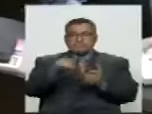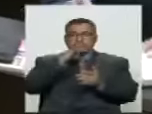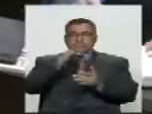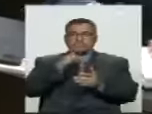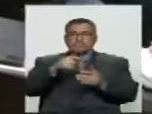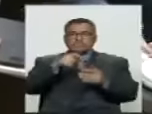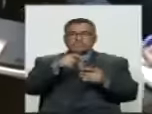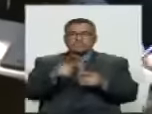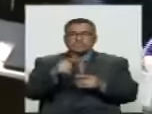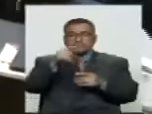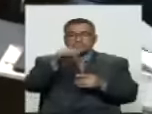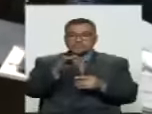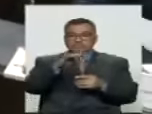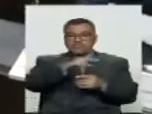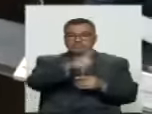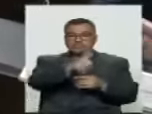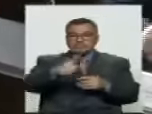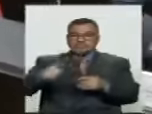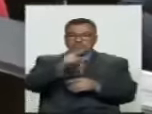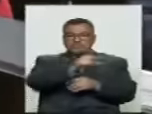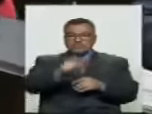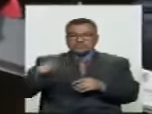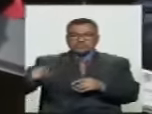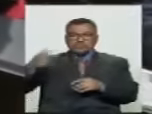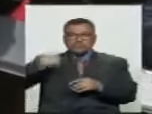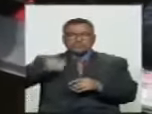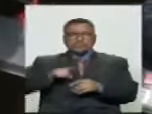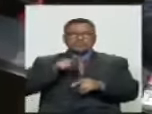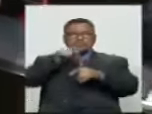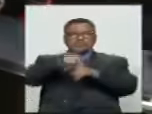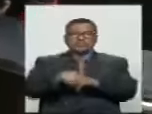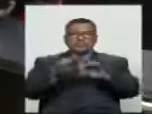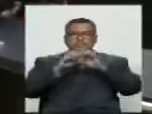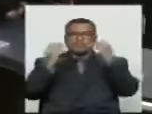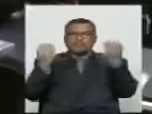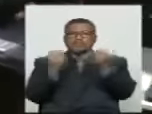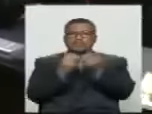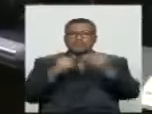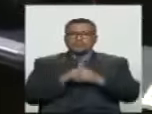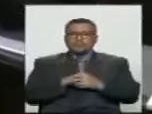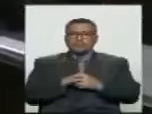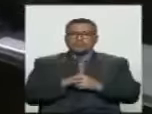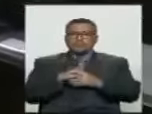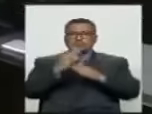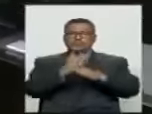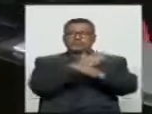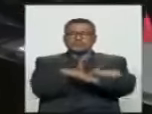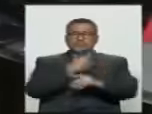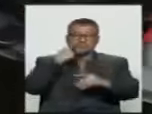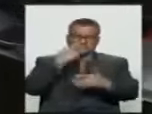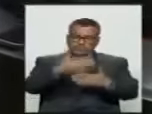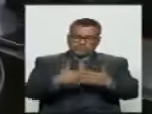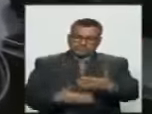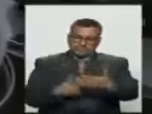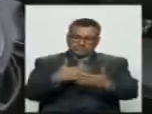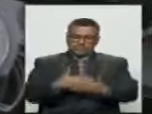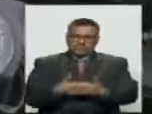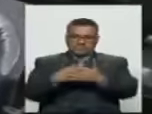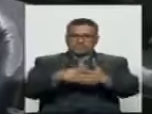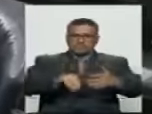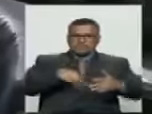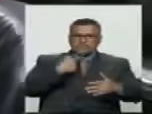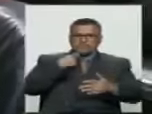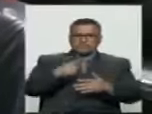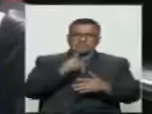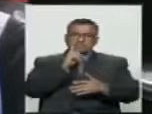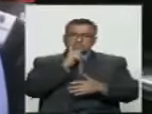información fiscal de cada una de las personas que forman parte de la organización, previa verificación de la disponibilidad